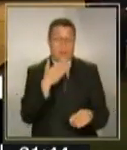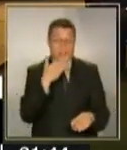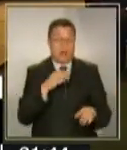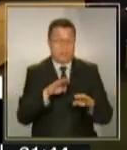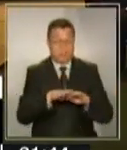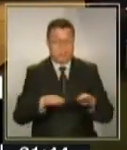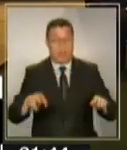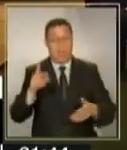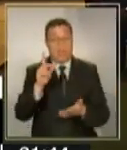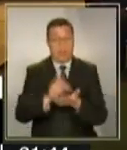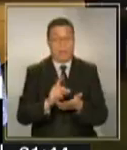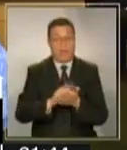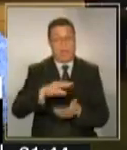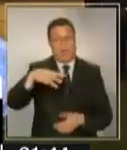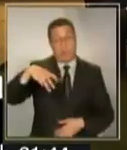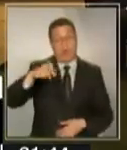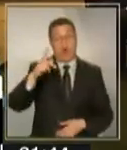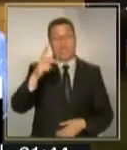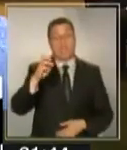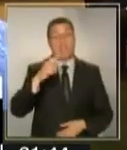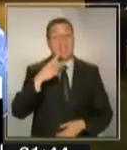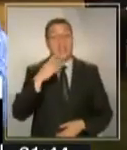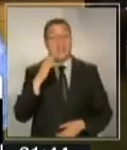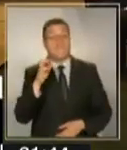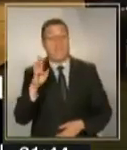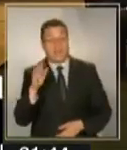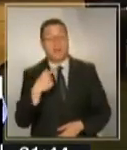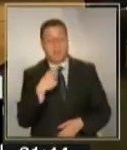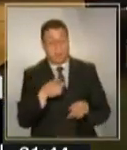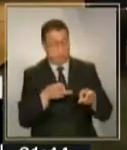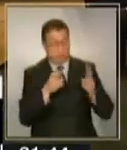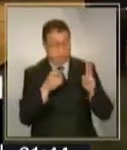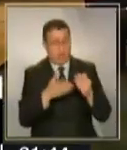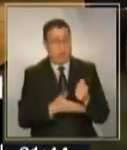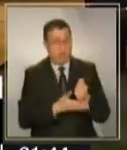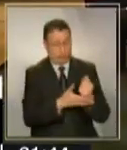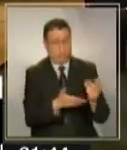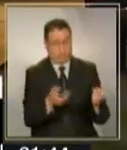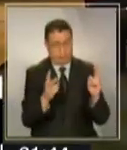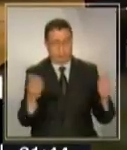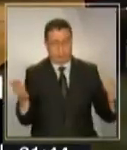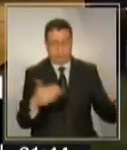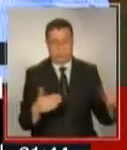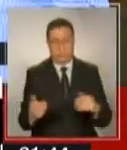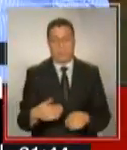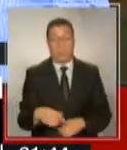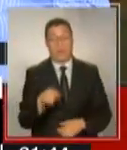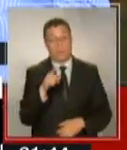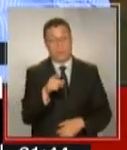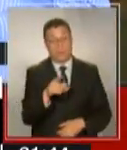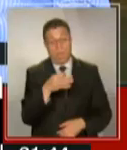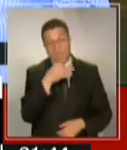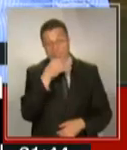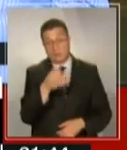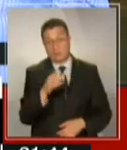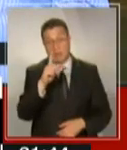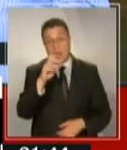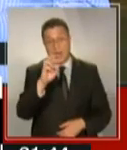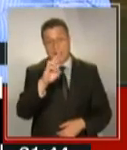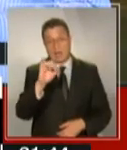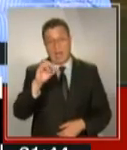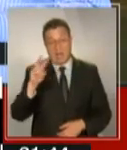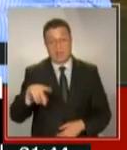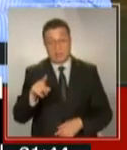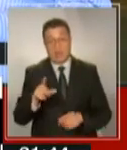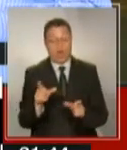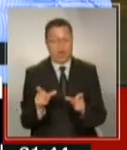diputado Monquever facilitó y colaboró para que eso ocurriera. O sea, usted diría que Carlos Larraín no es el grupo